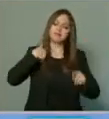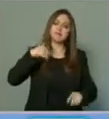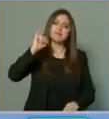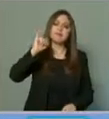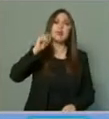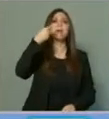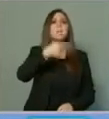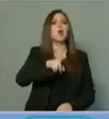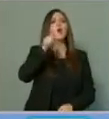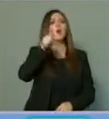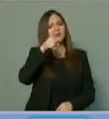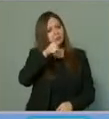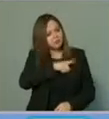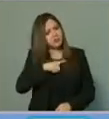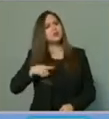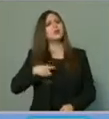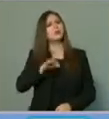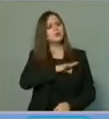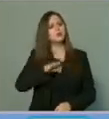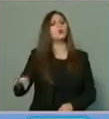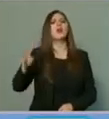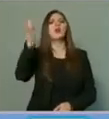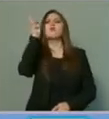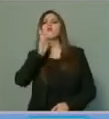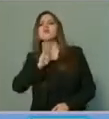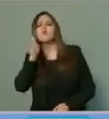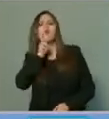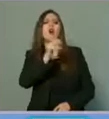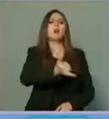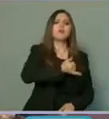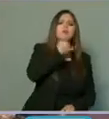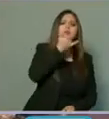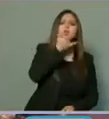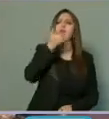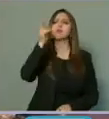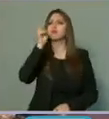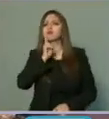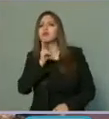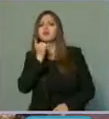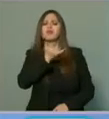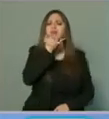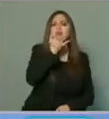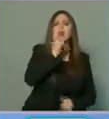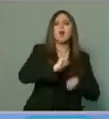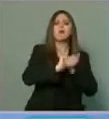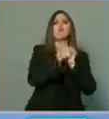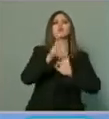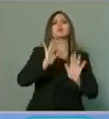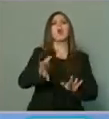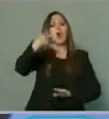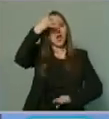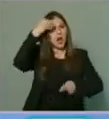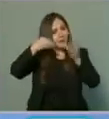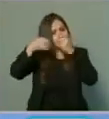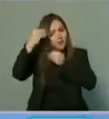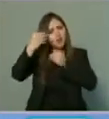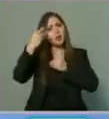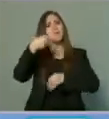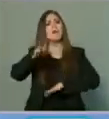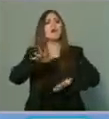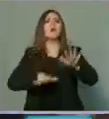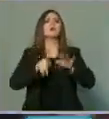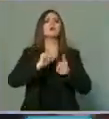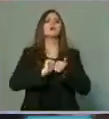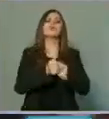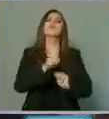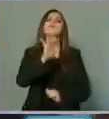¿no? Para poder aprender. Es prueba, error, prueba, error. Pero si no tenemos entonces esta disposición de decir, bueno, pues sí, la verdad es que